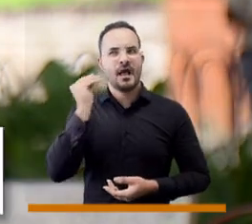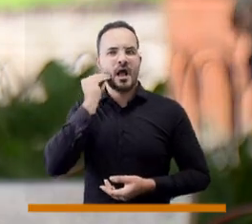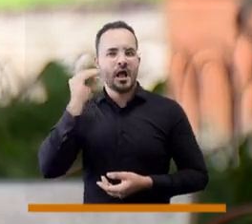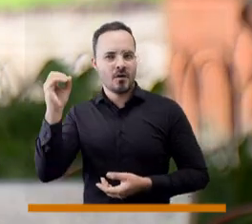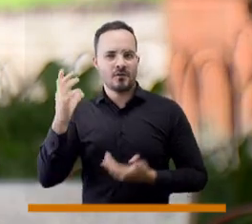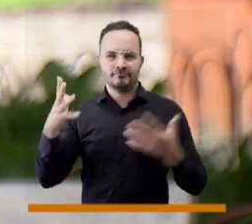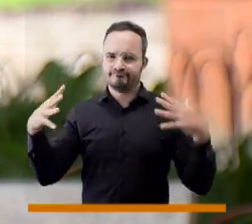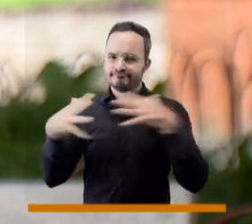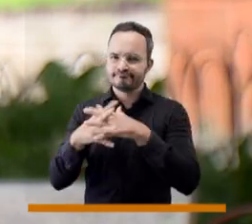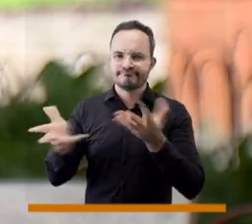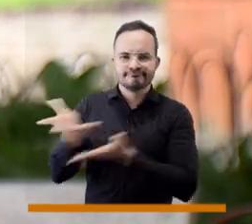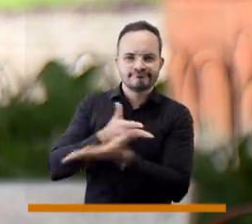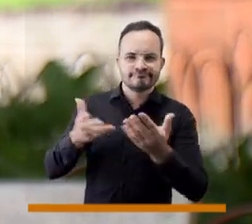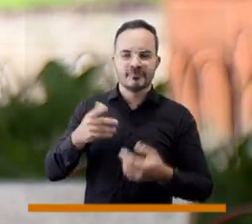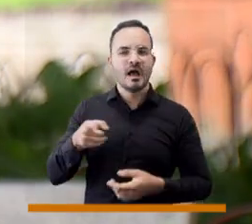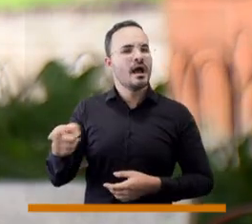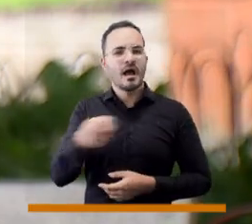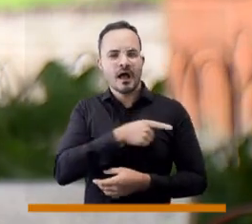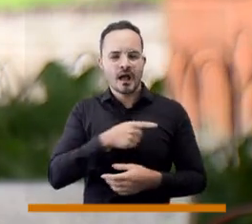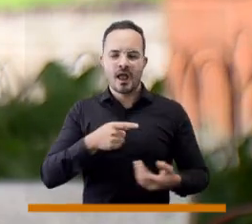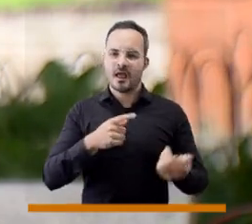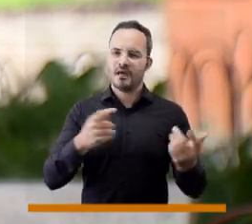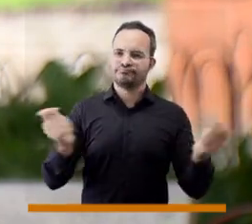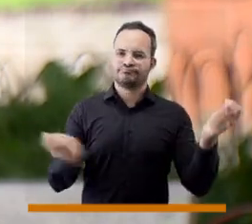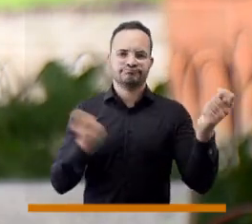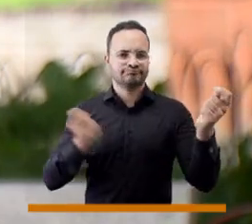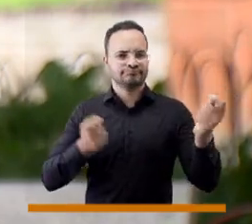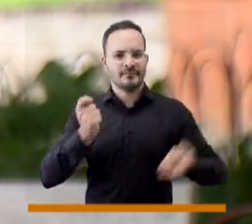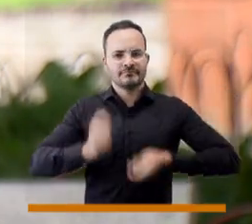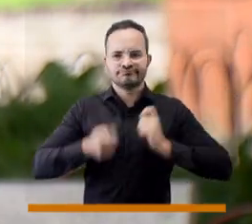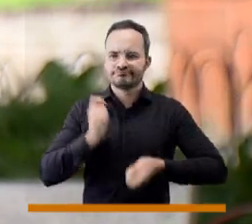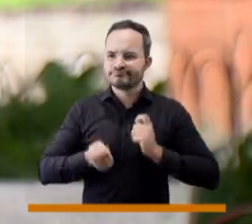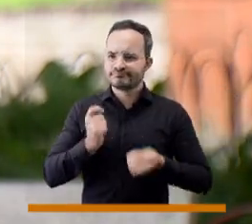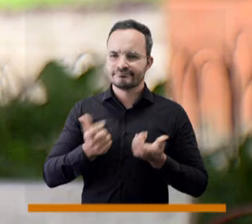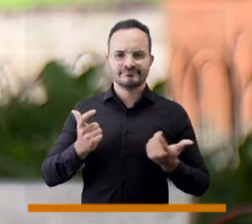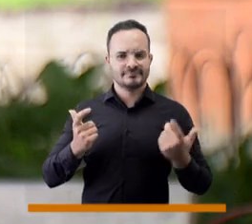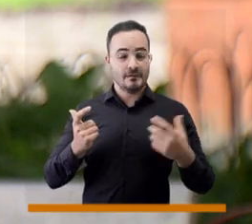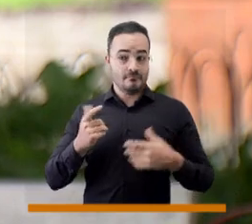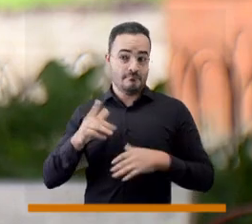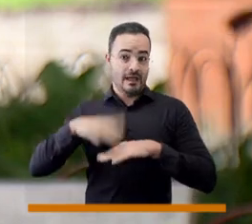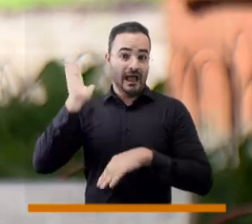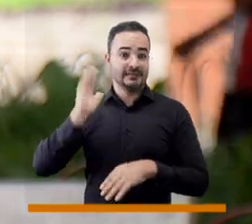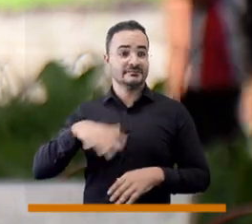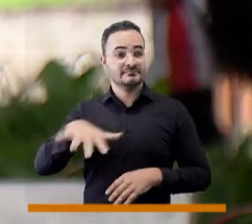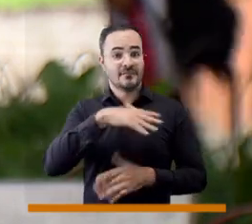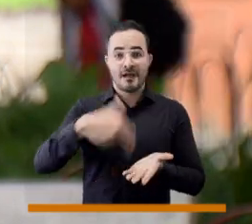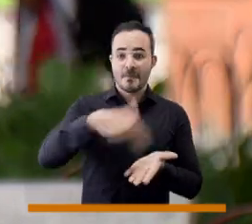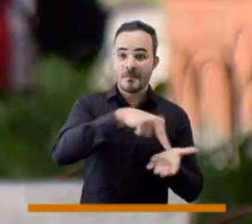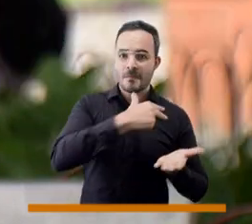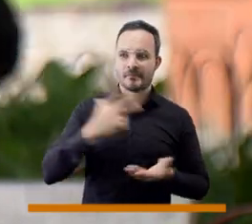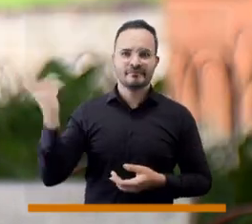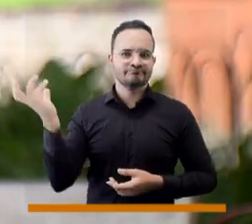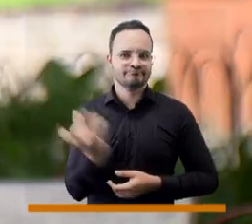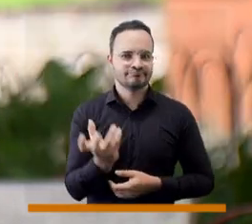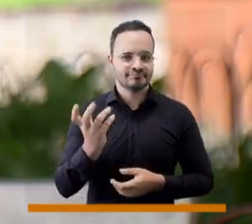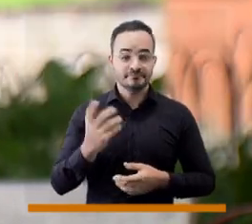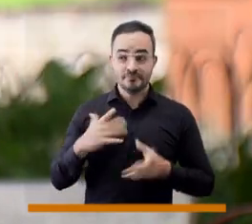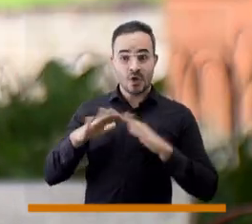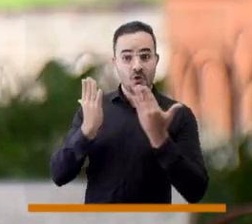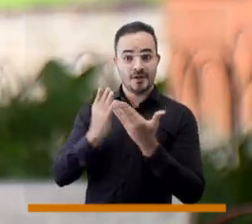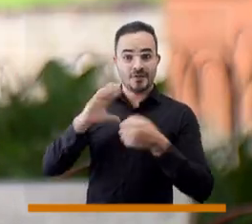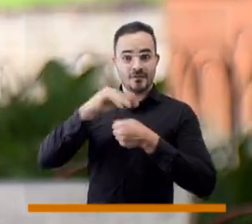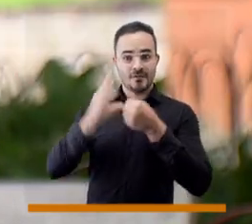las orquestas y las bandas que engalanaban fiestas, eventos sociales y bailes. Aquí en el Colegio de la UPB hay un grupo de